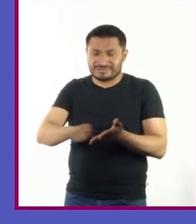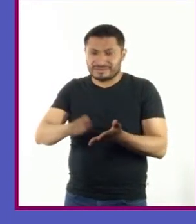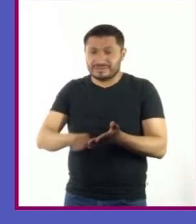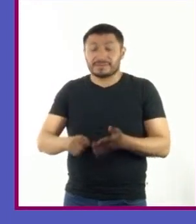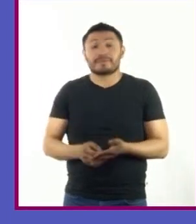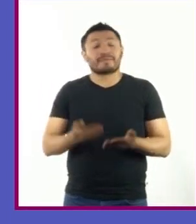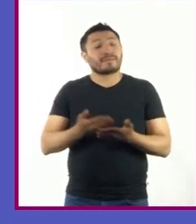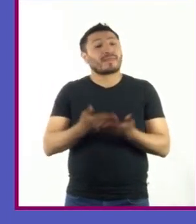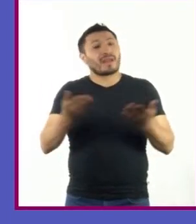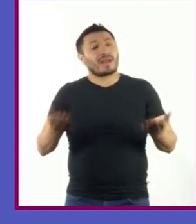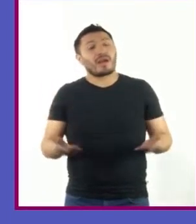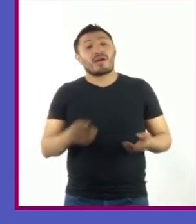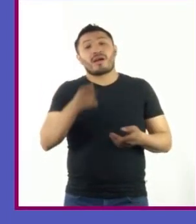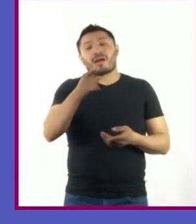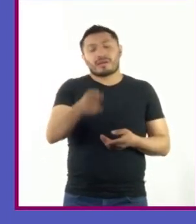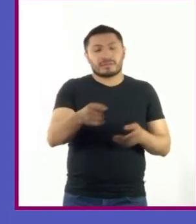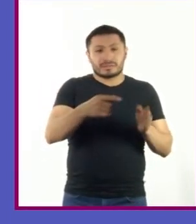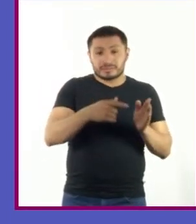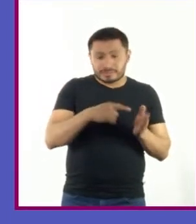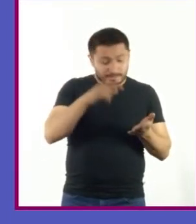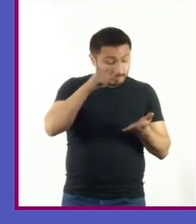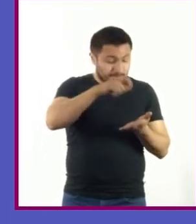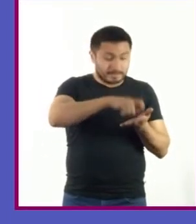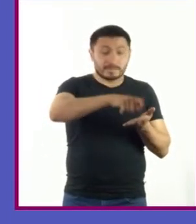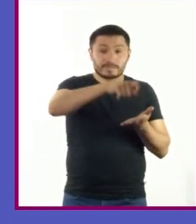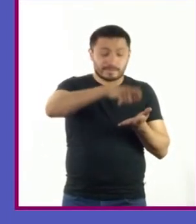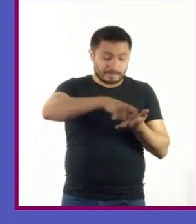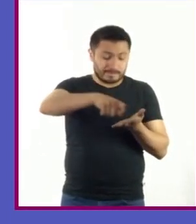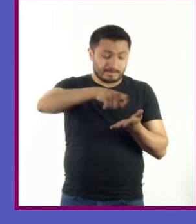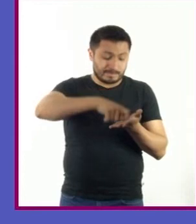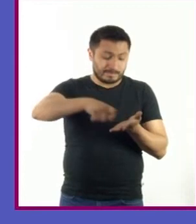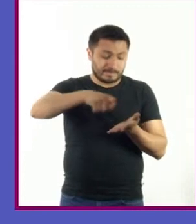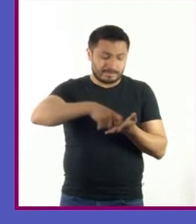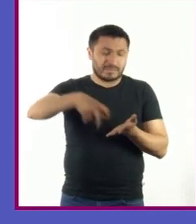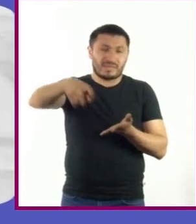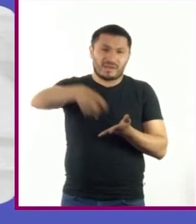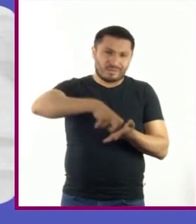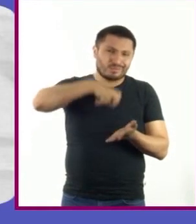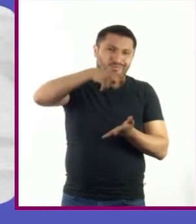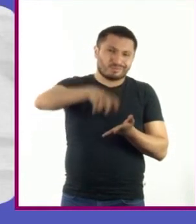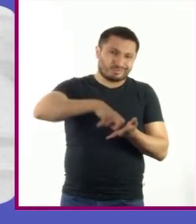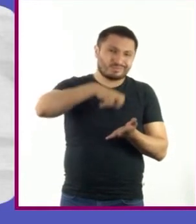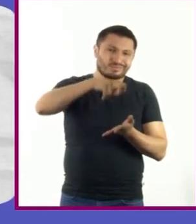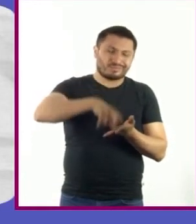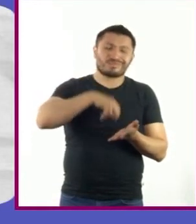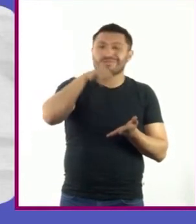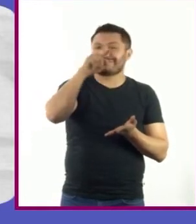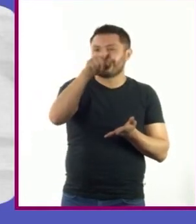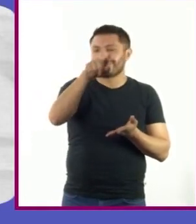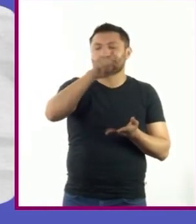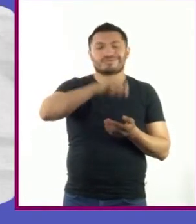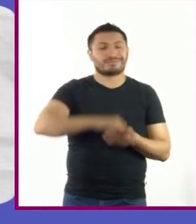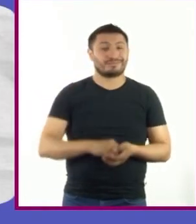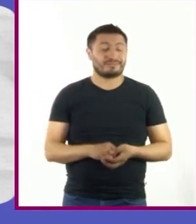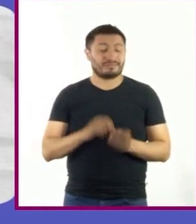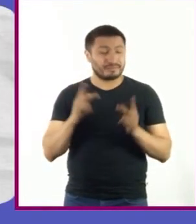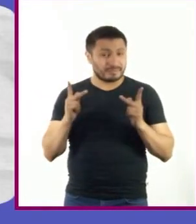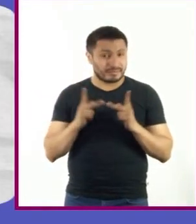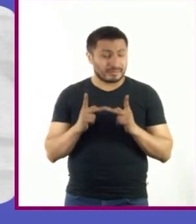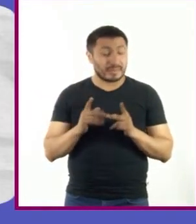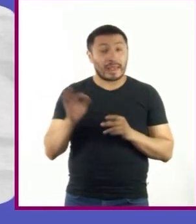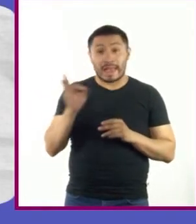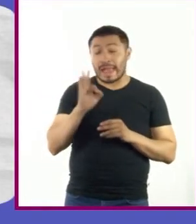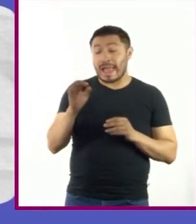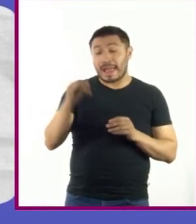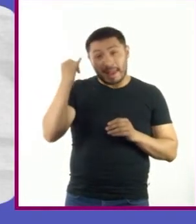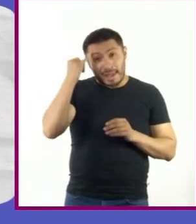él vayan haciendo los señalamientos para las correcciones. Perfecto. Entonces podría quedar subrayadas las